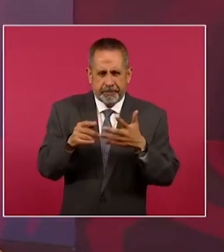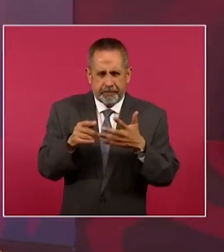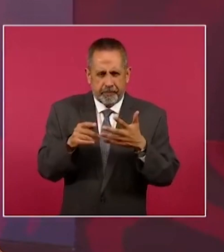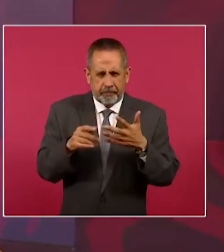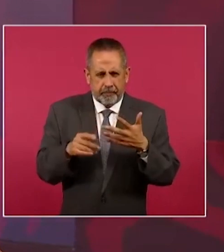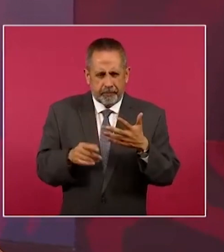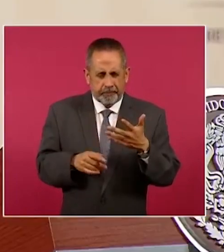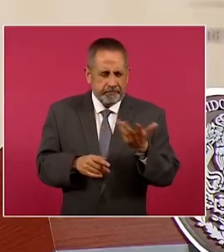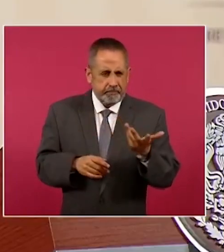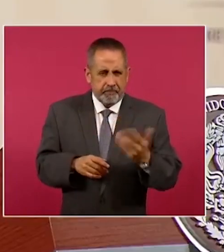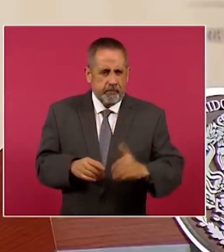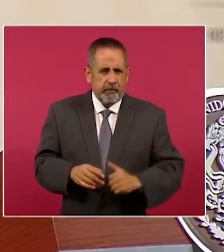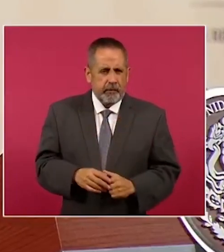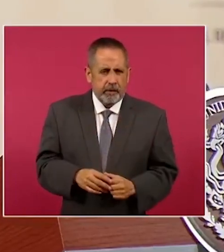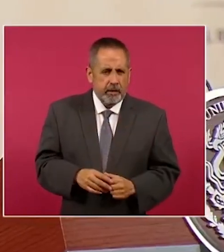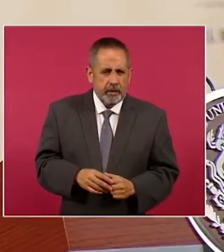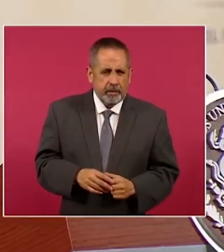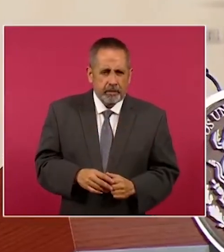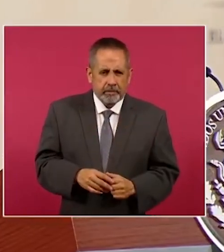entra